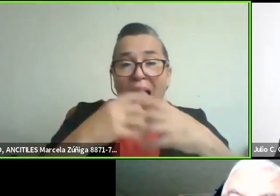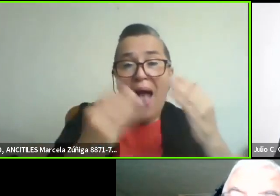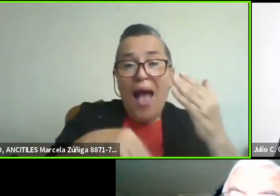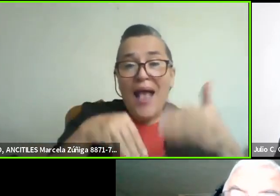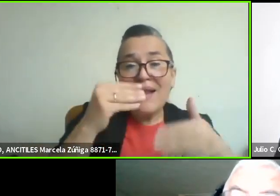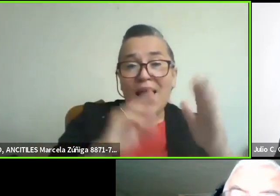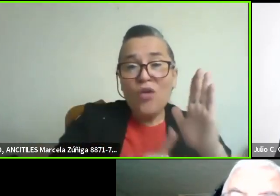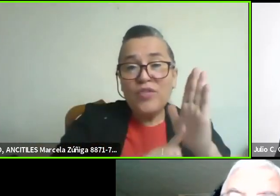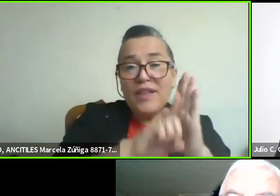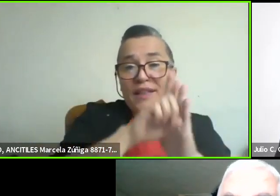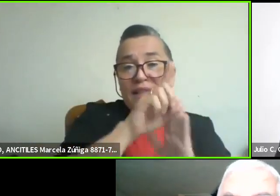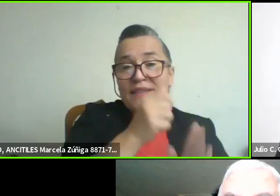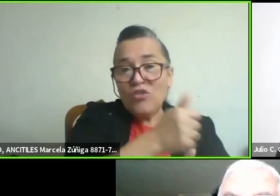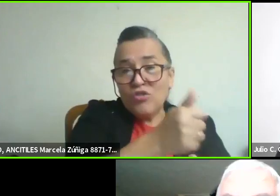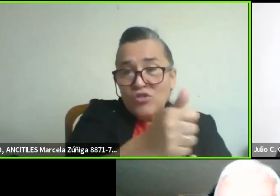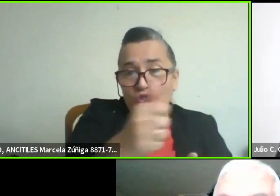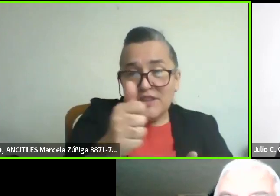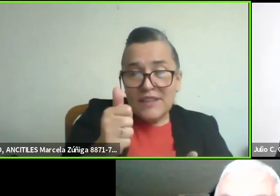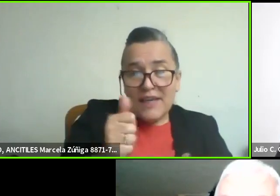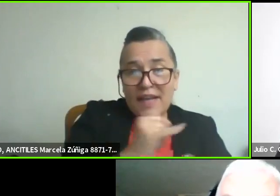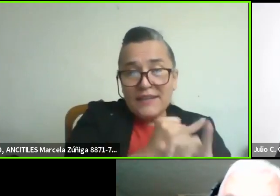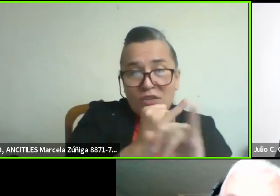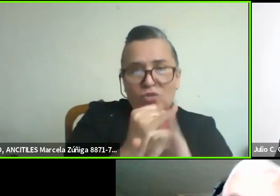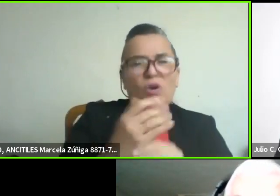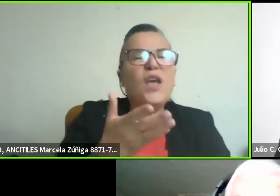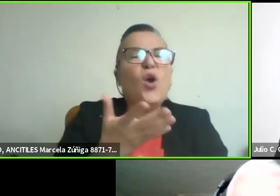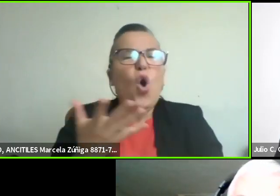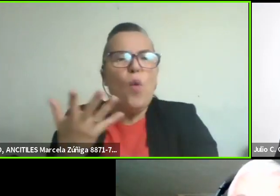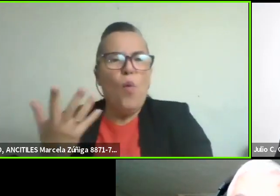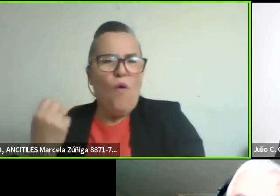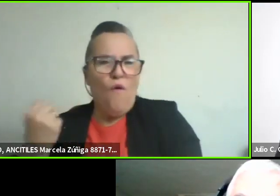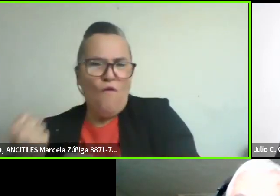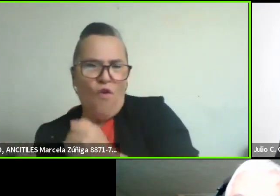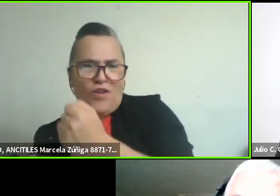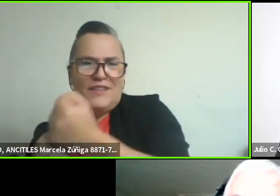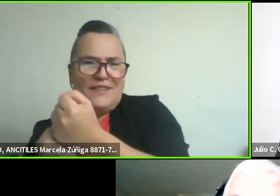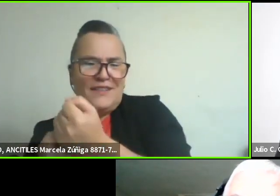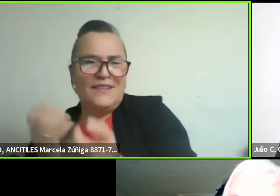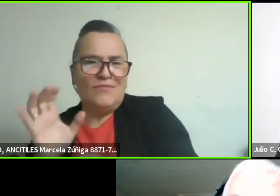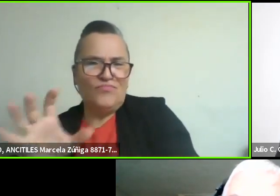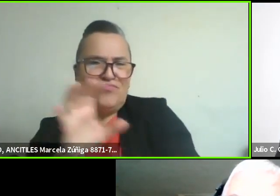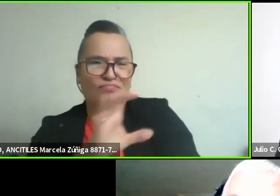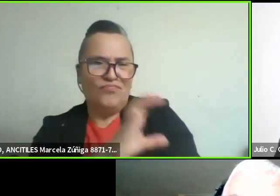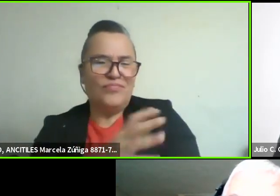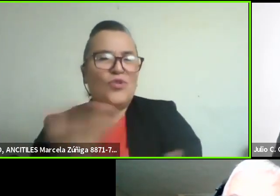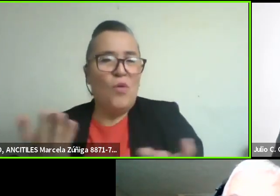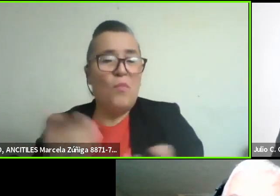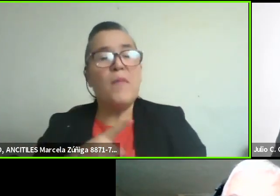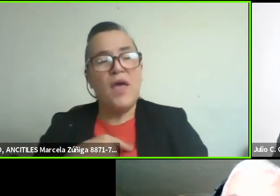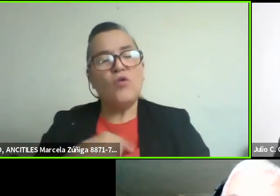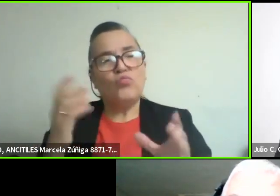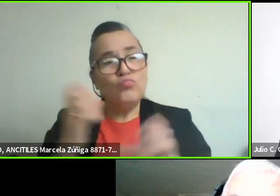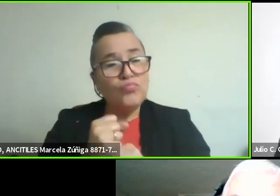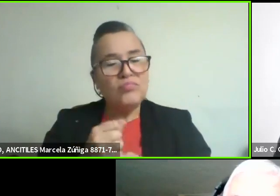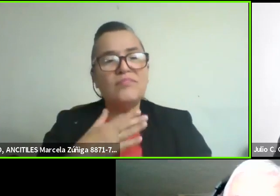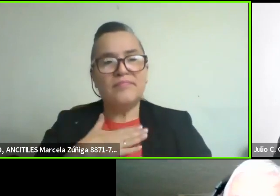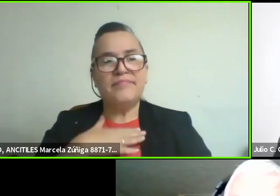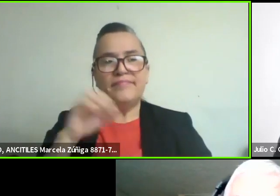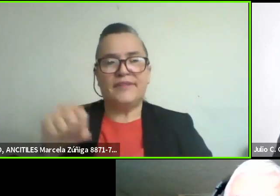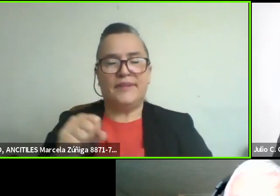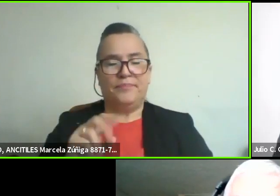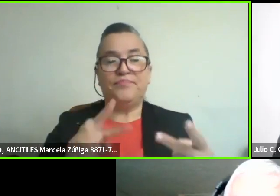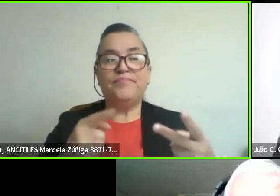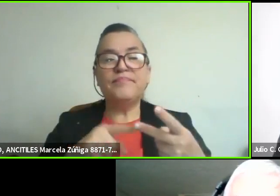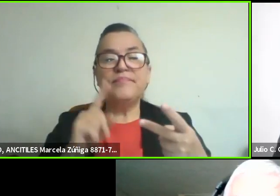y cómo irlo fortaleciendo presentes es mi opinión es que sí gracias doctor la segunda pregunta dice así